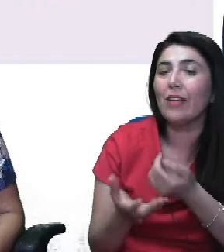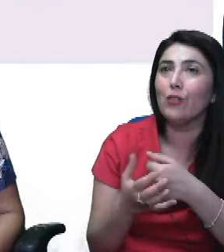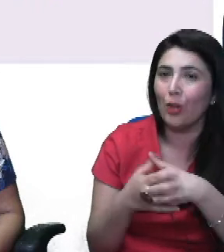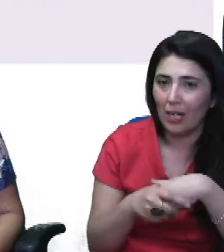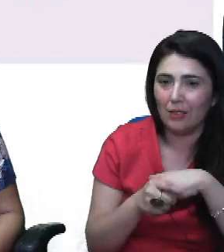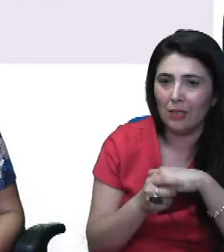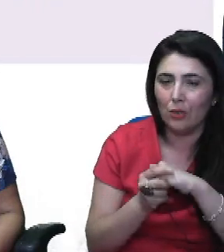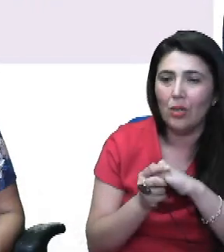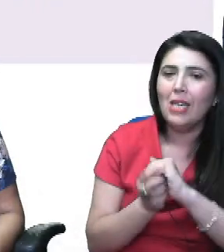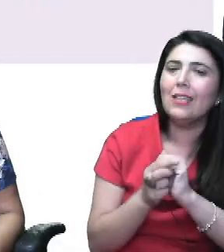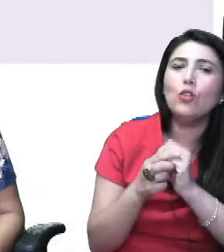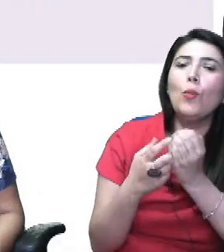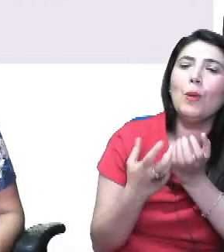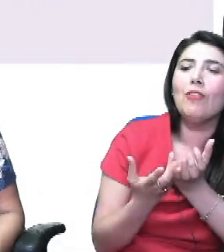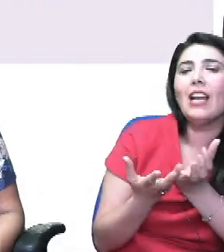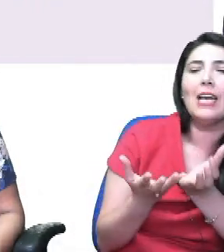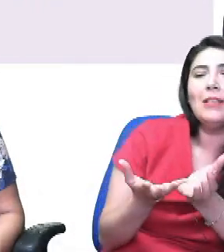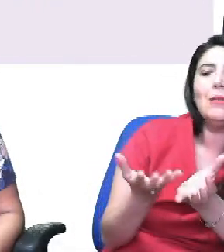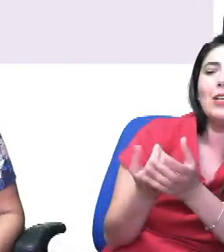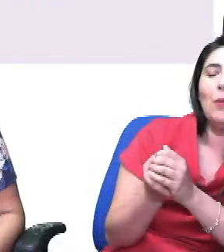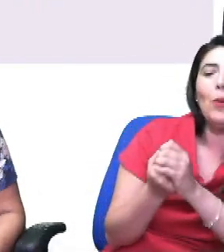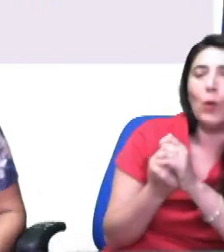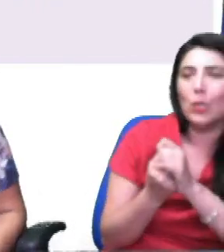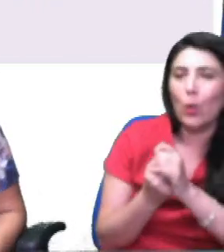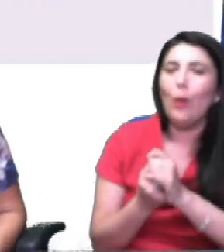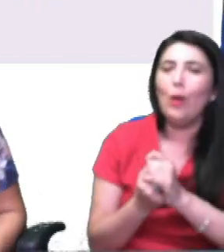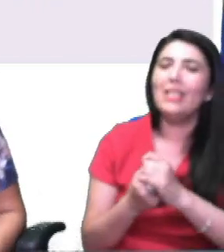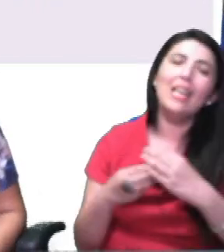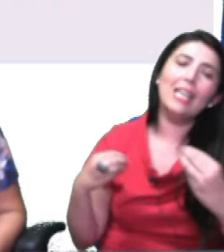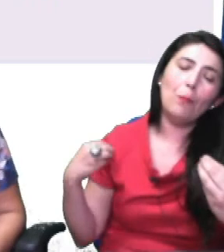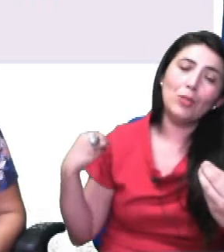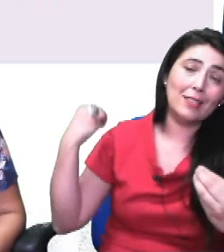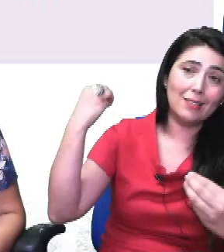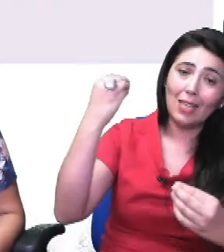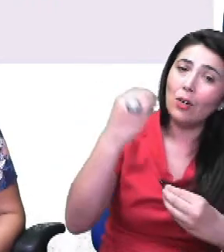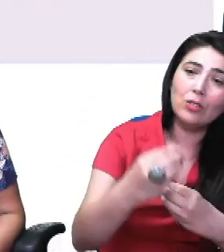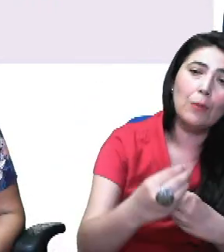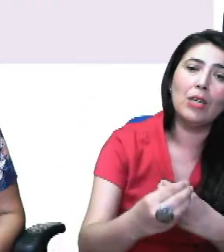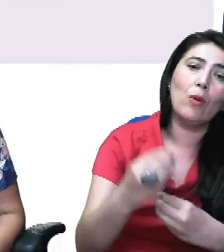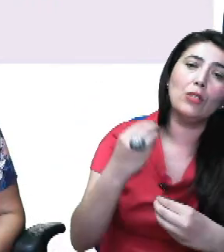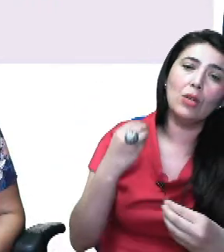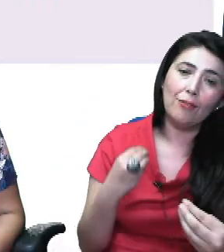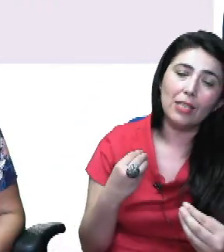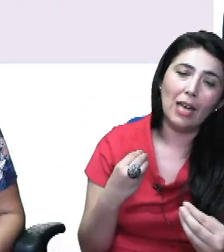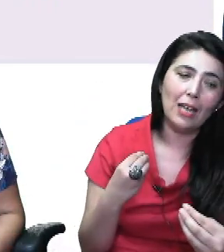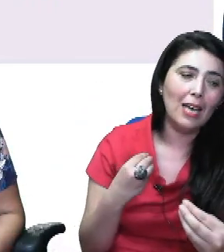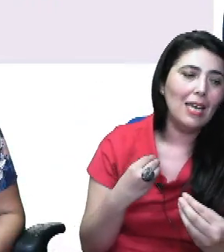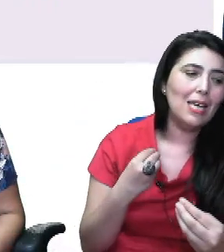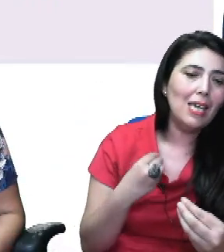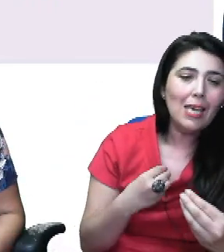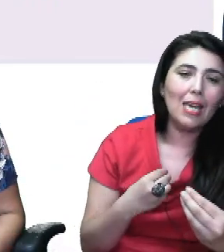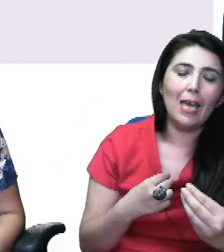apoyo tradicionales, ¿cierto? Esto lo podemos ver claramente, por ejemplo, cuando llegan equipos externos a apoyar una zona